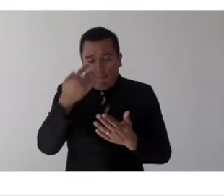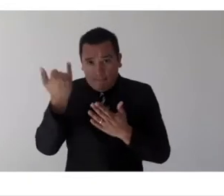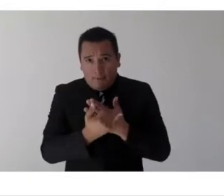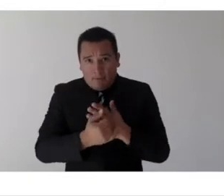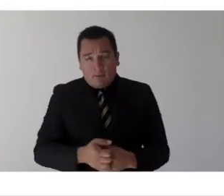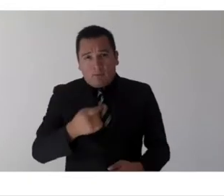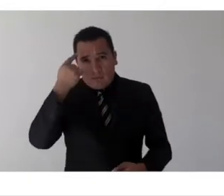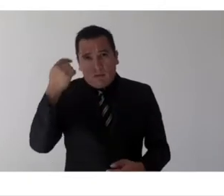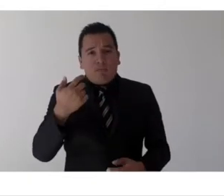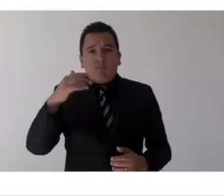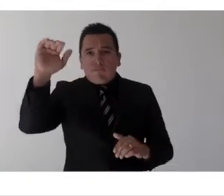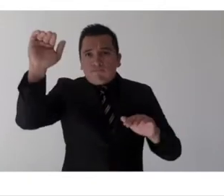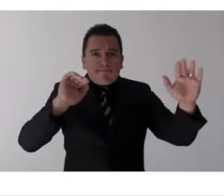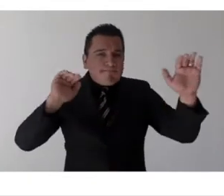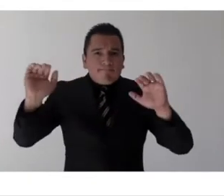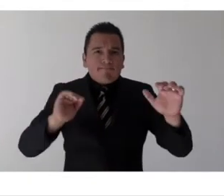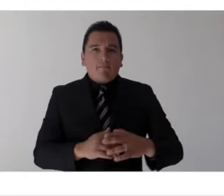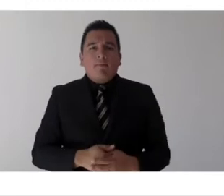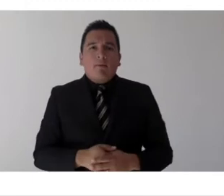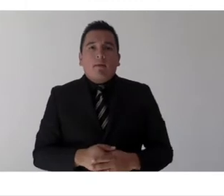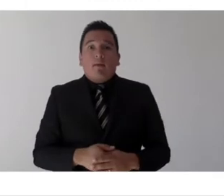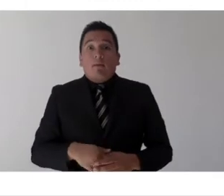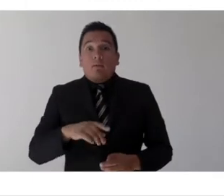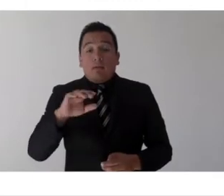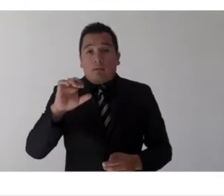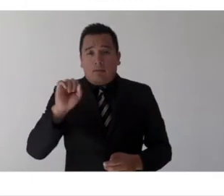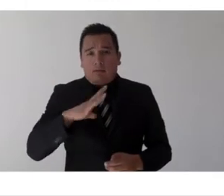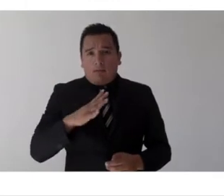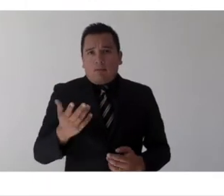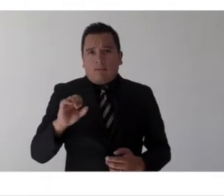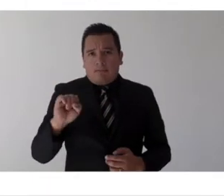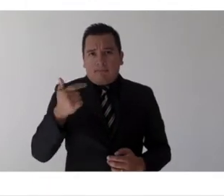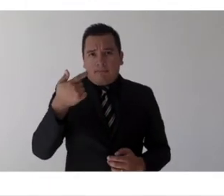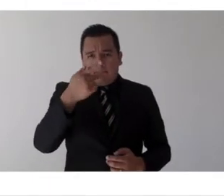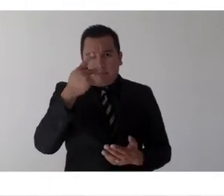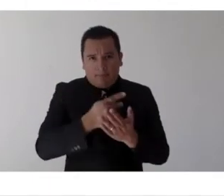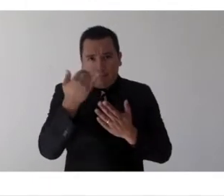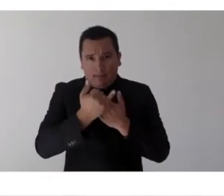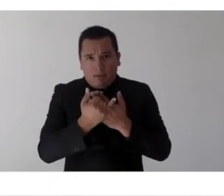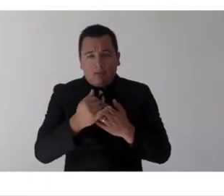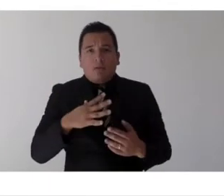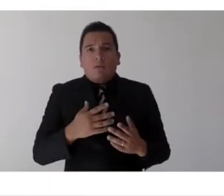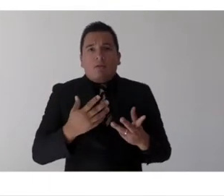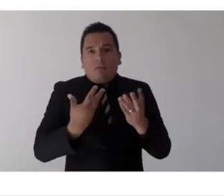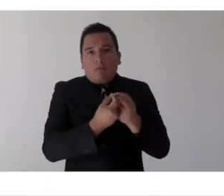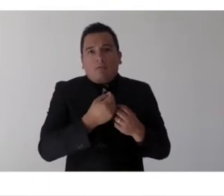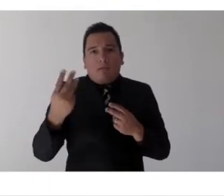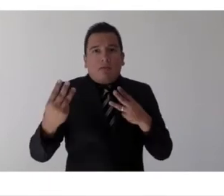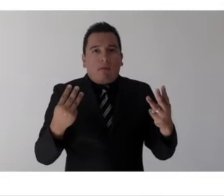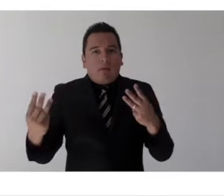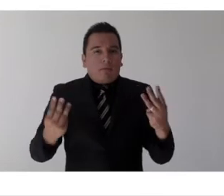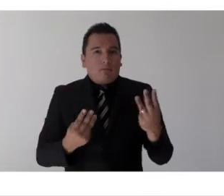proyectos, cada uno integra un colectivo. Un colectivo puede integrarse por 3 o más personas, y esas